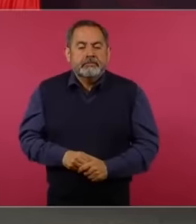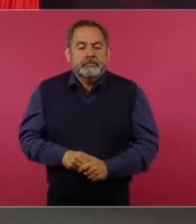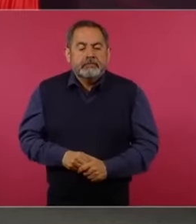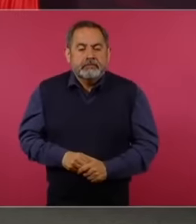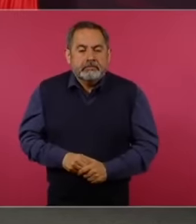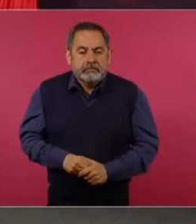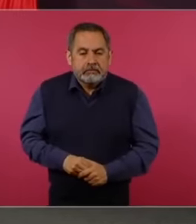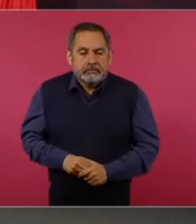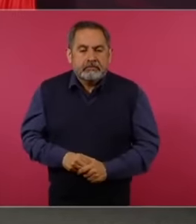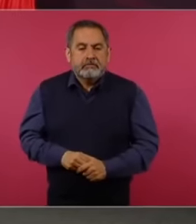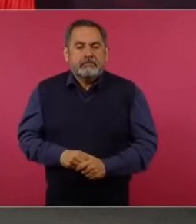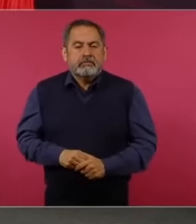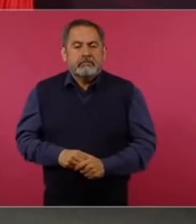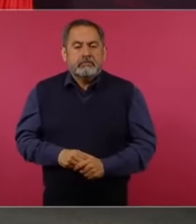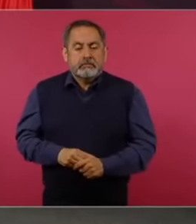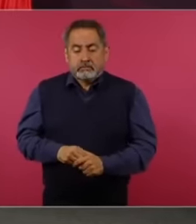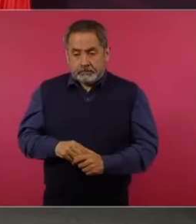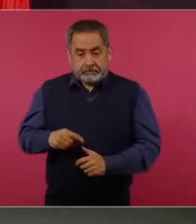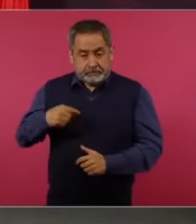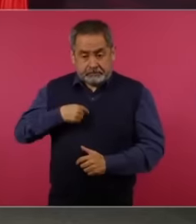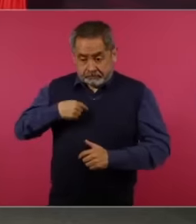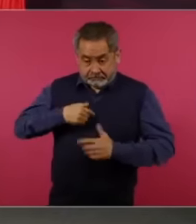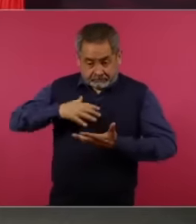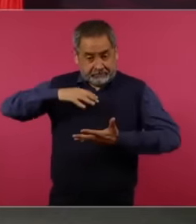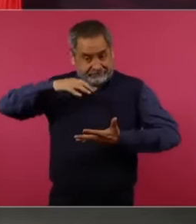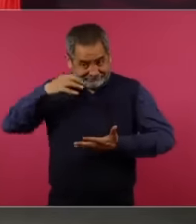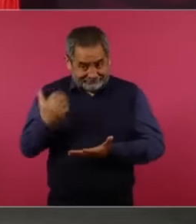Y pues cuando ganamos,